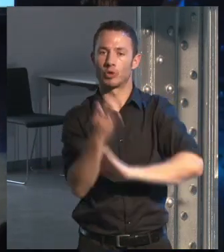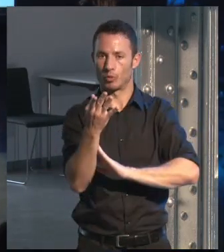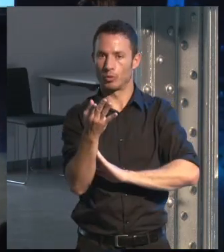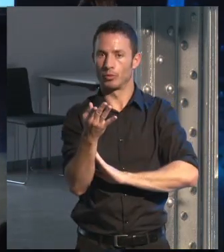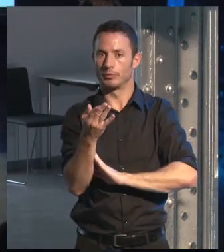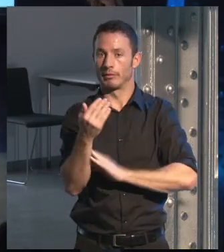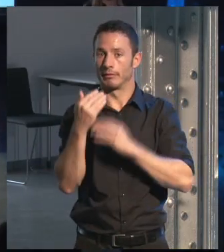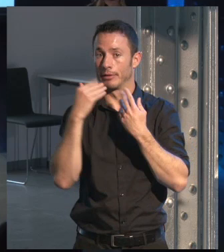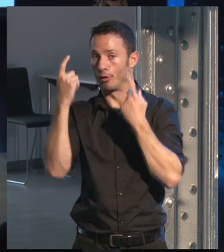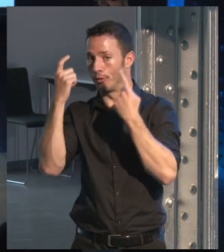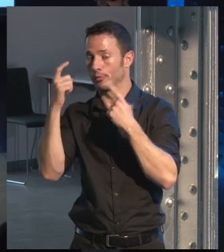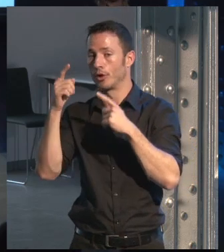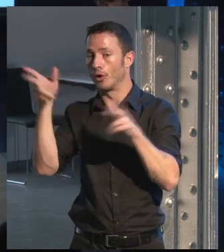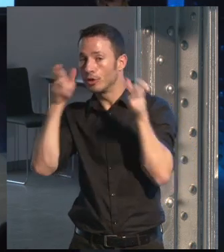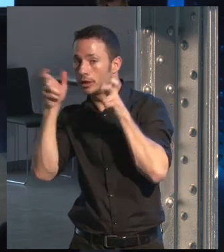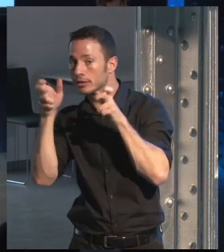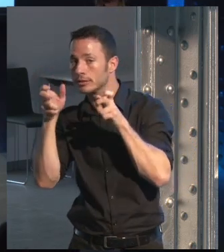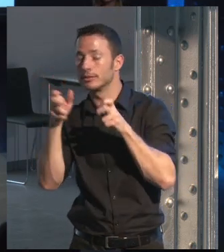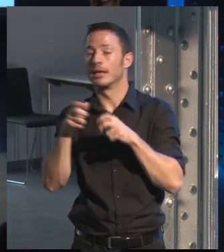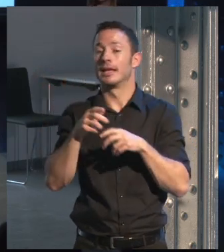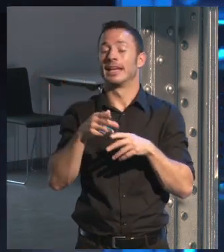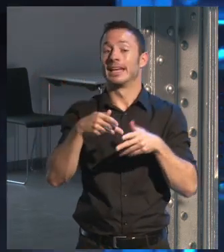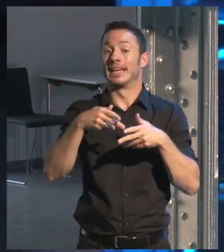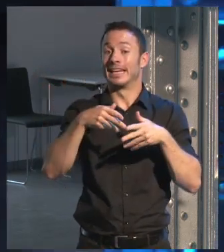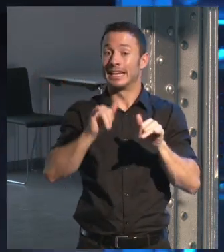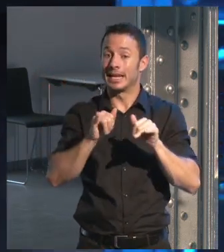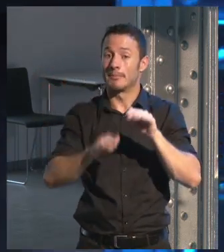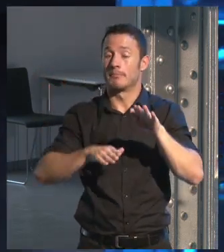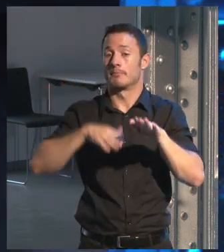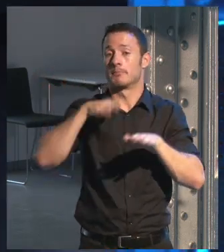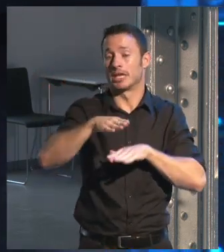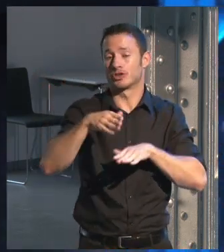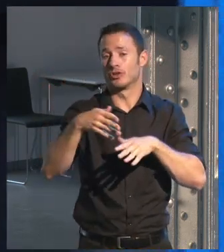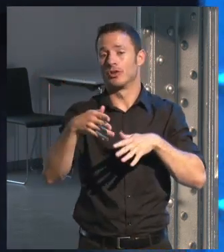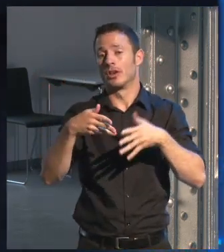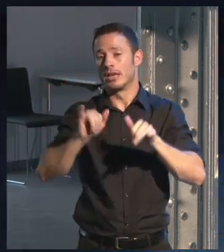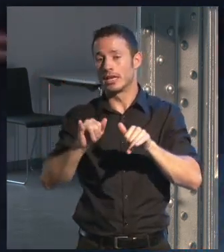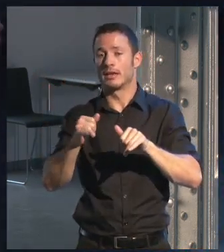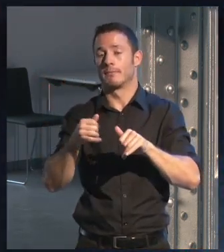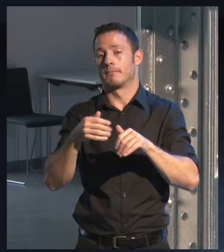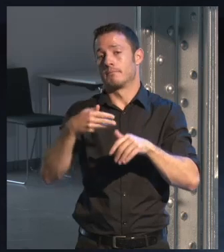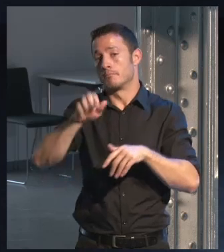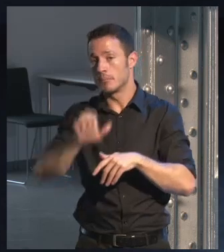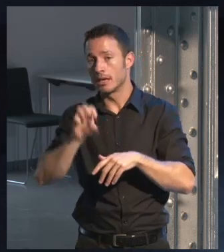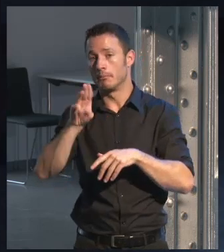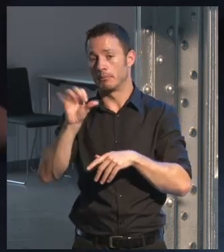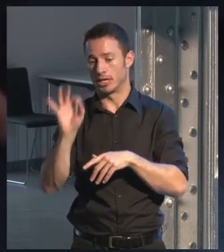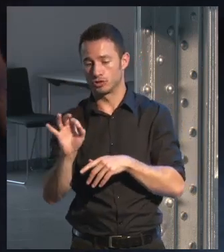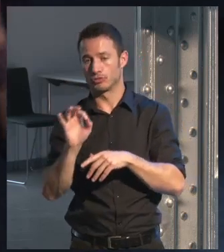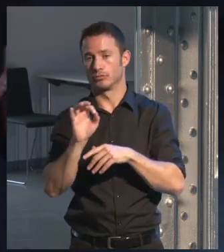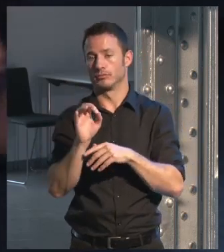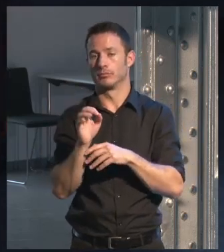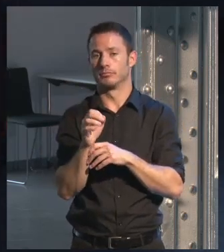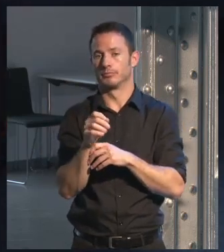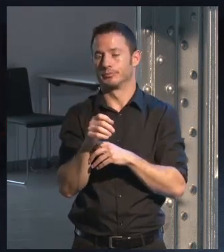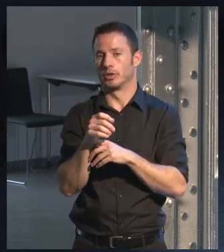es ese hashtag que decía ella, el ni paso ni me paso, bueno, pues un poco para lanzar mensajes motivadores para acabar con el bullying y con